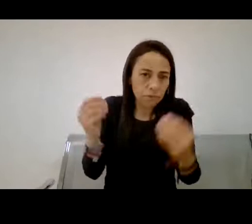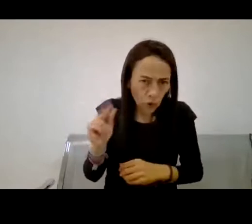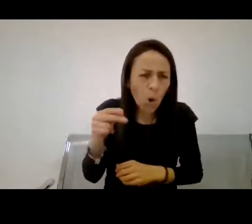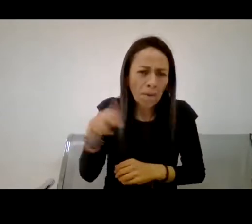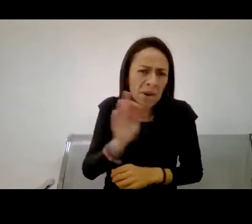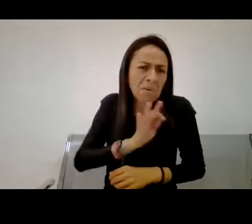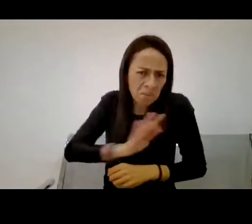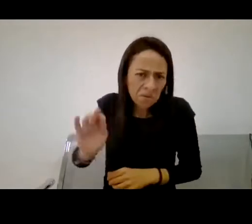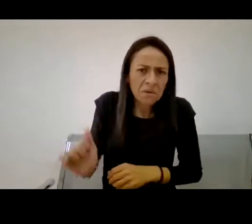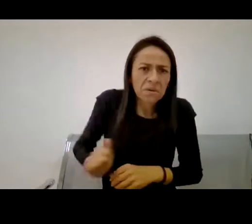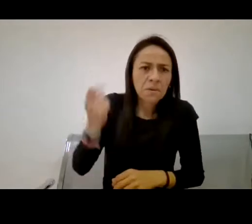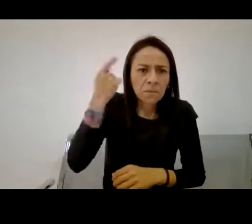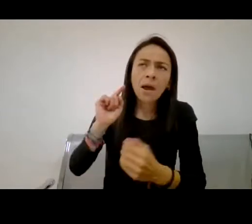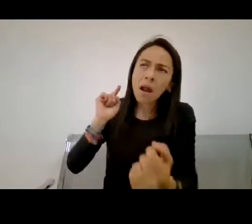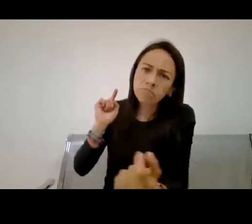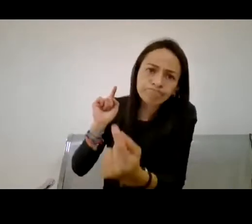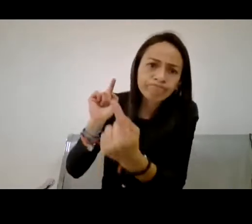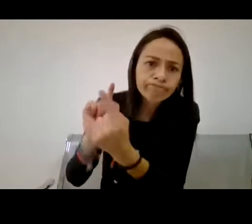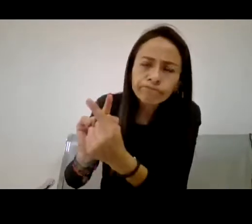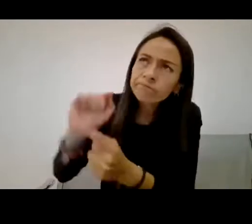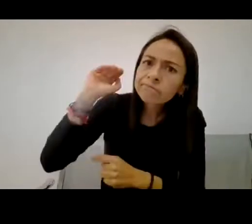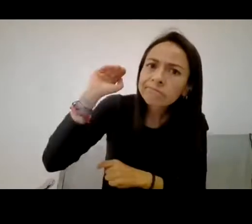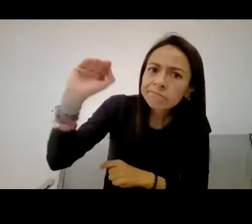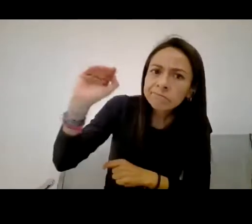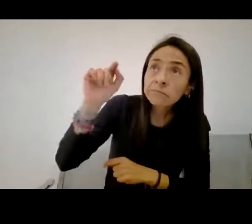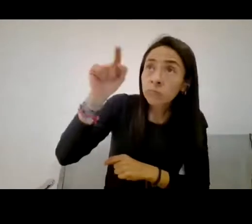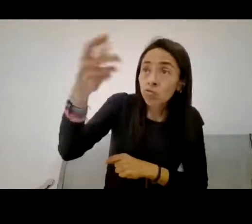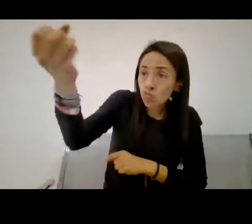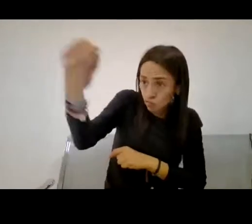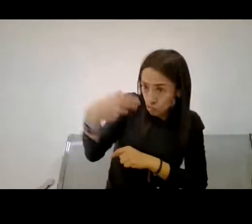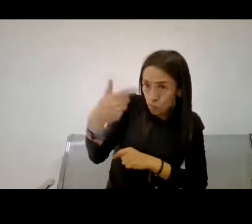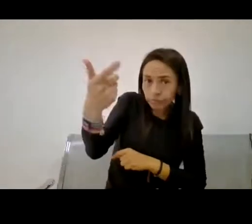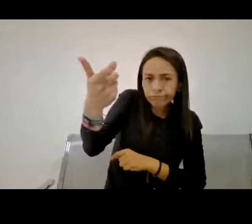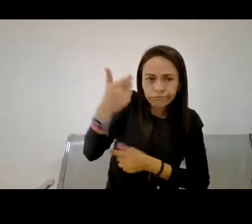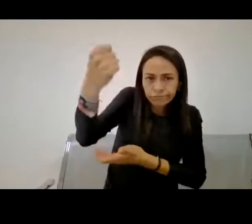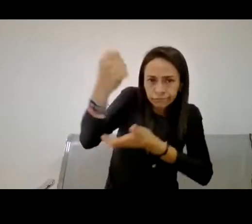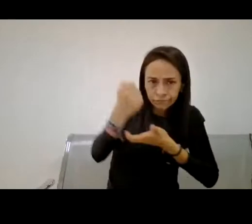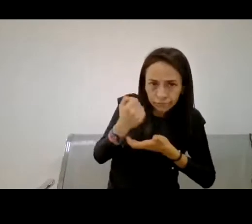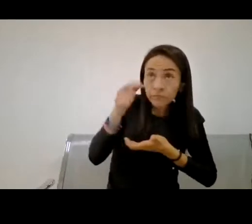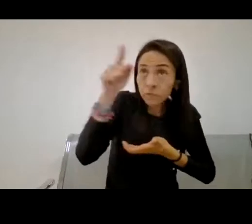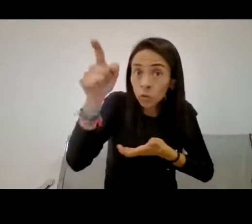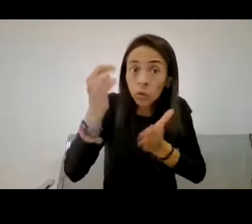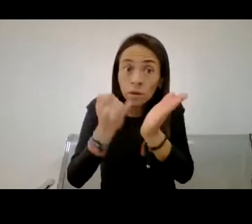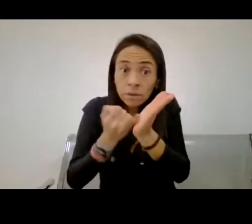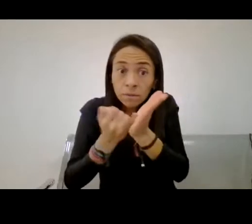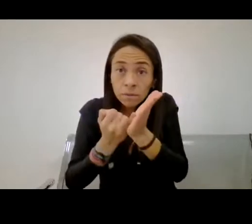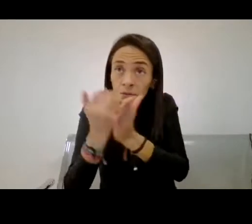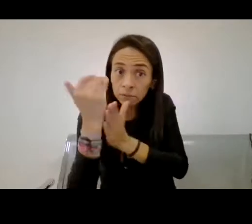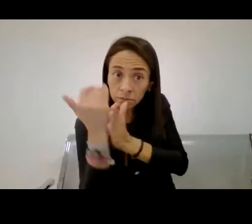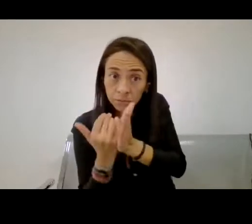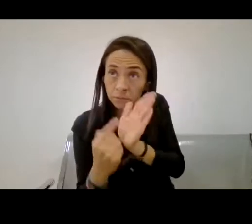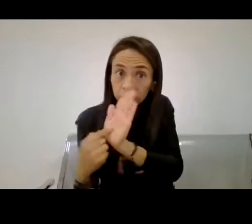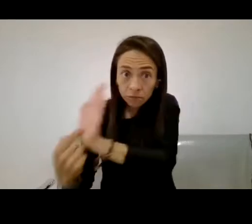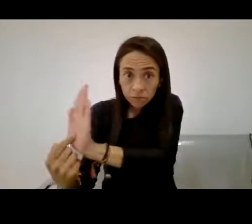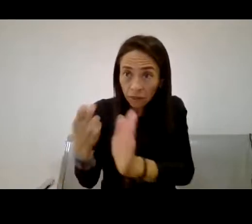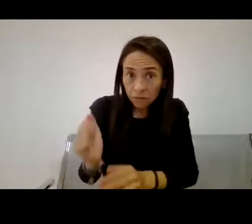preguntarle si deducen el donativo que nos dan, porque hay muchas que sí lo reciben, pero no lo deducen, ¿no?